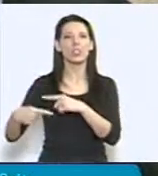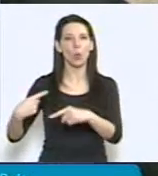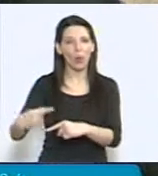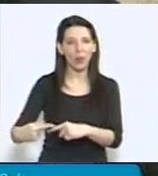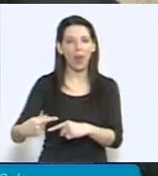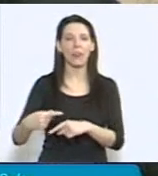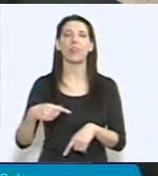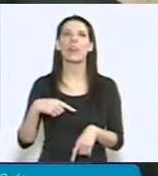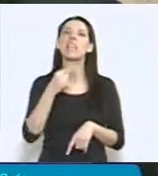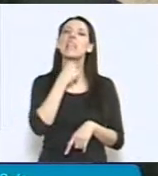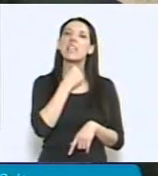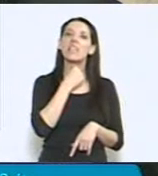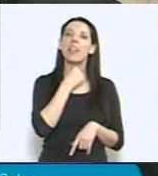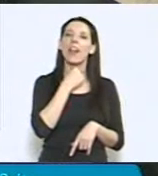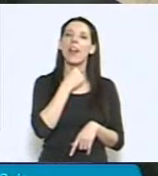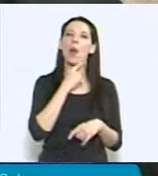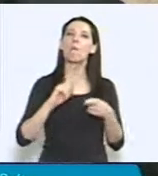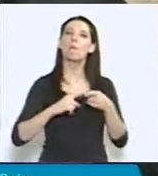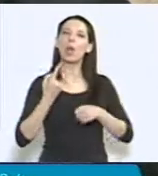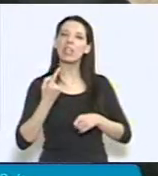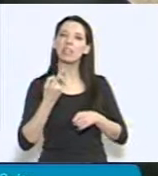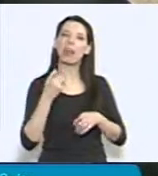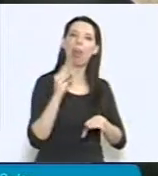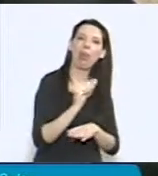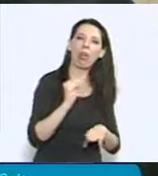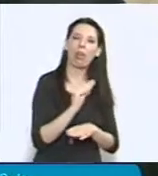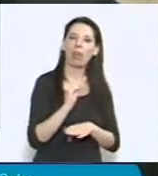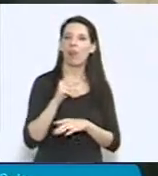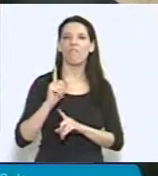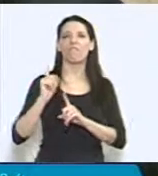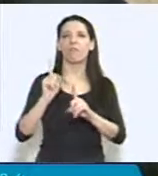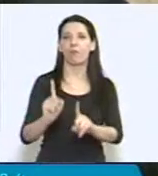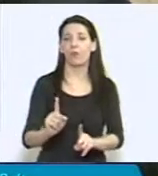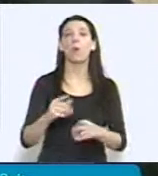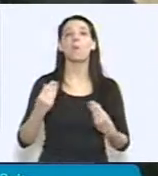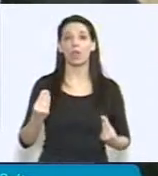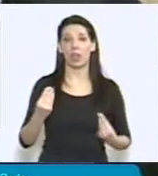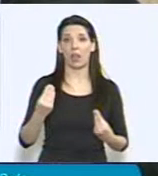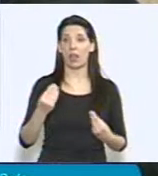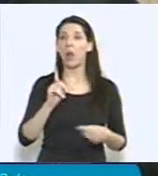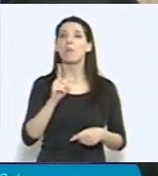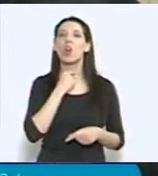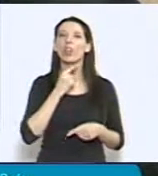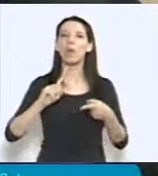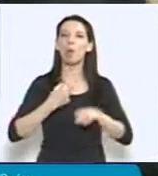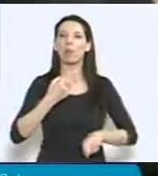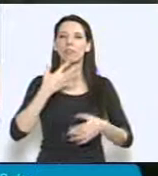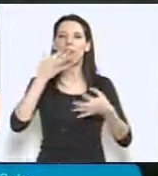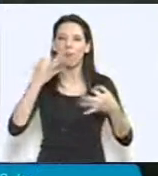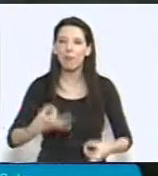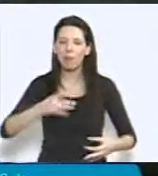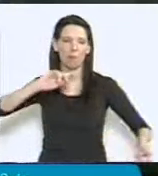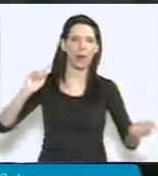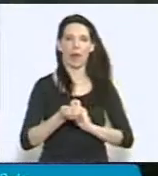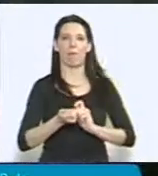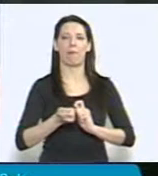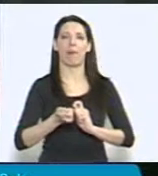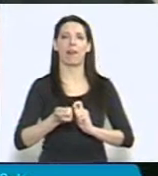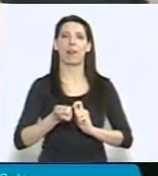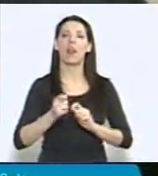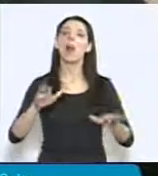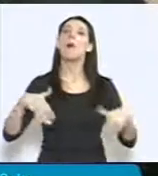de la debacle de los años 2001-2002, lo cual quiere decir que es una política asistencial que se